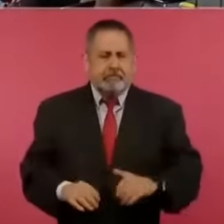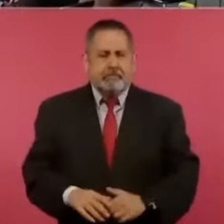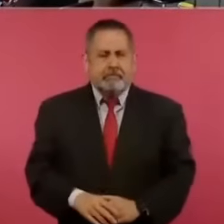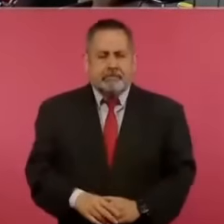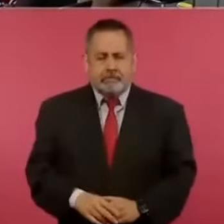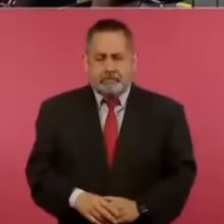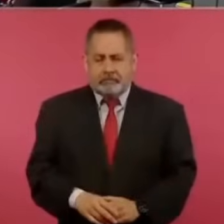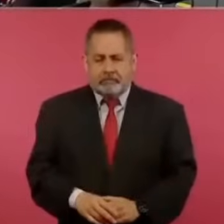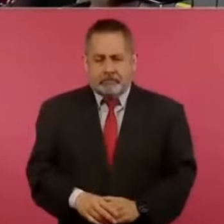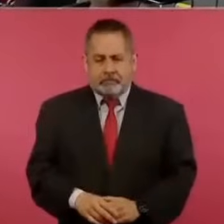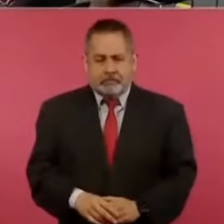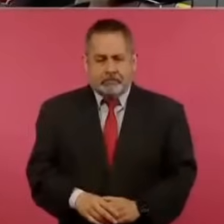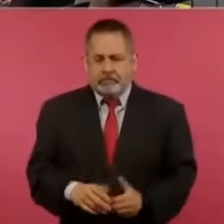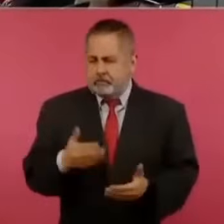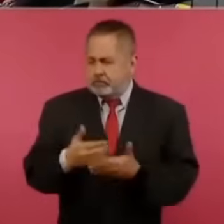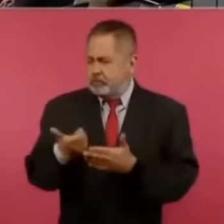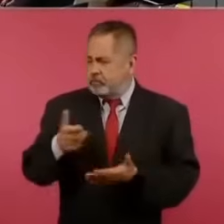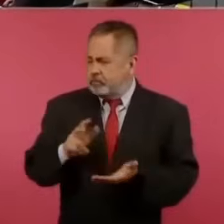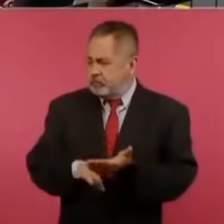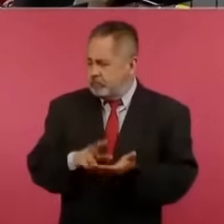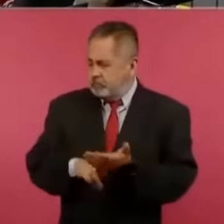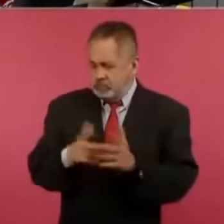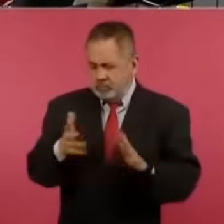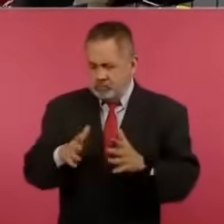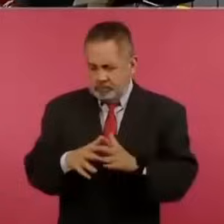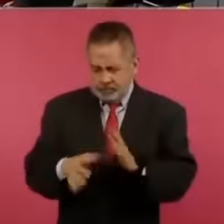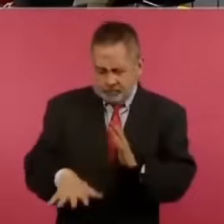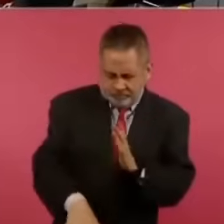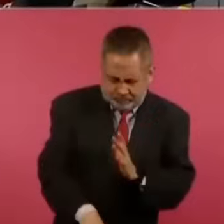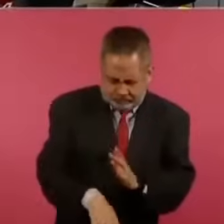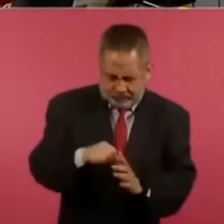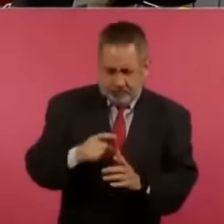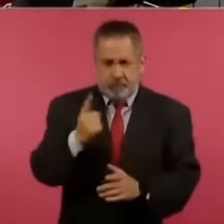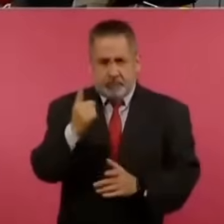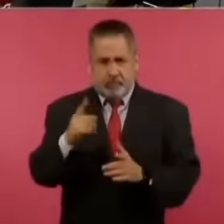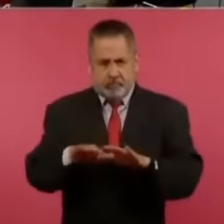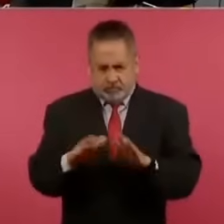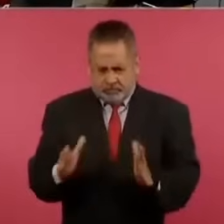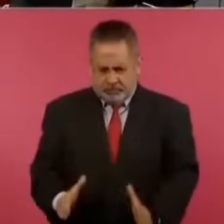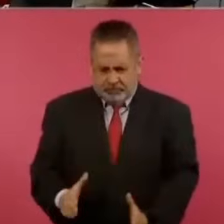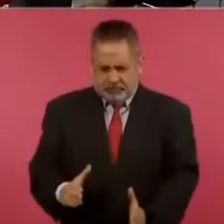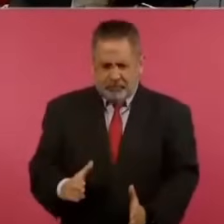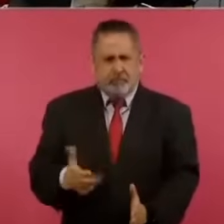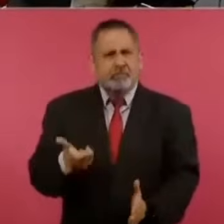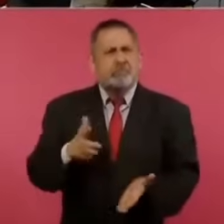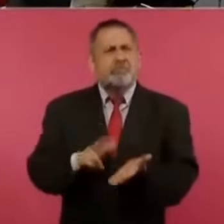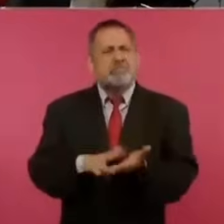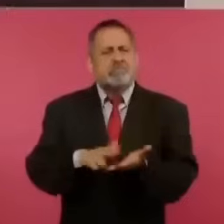porque ahora nos debe estar costando en promedio extraer un barril de petróleo